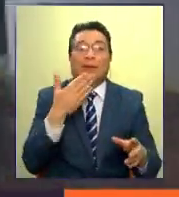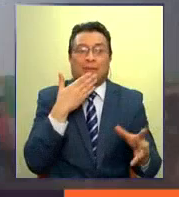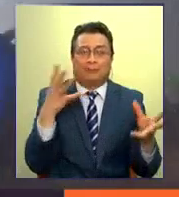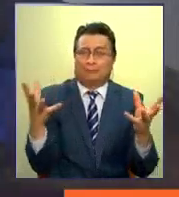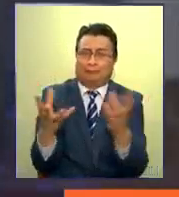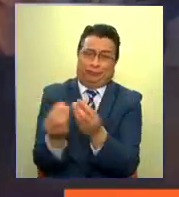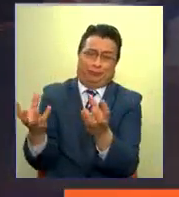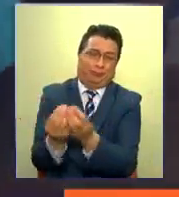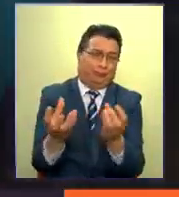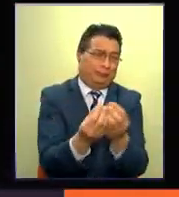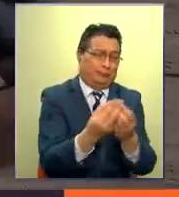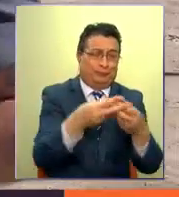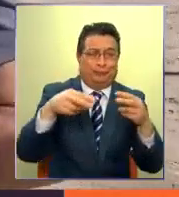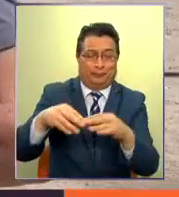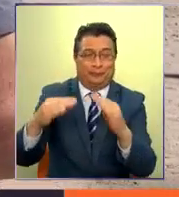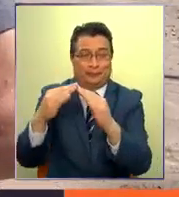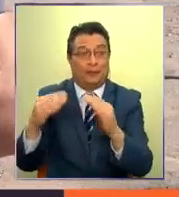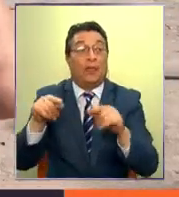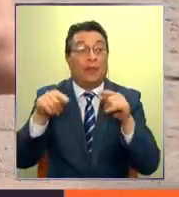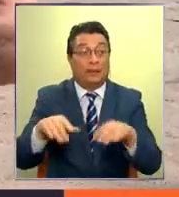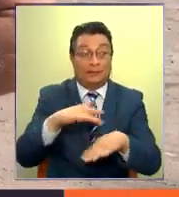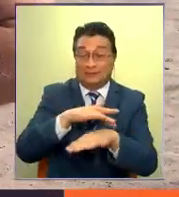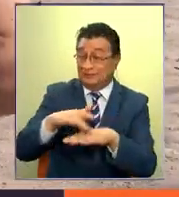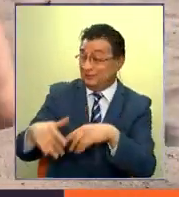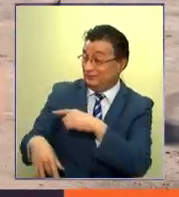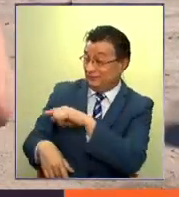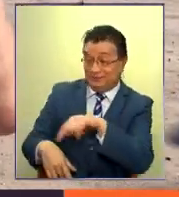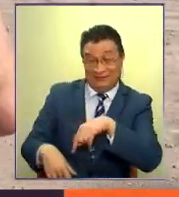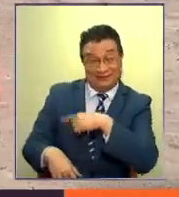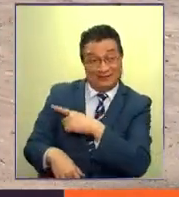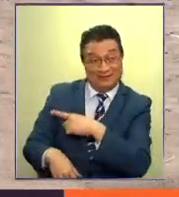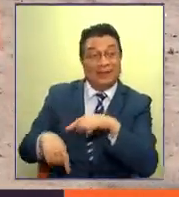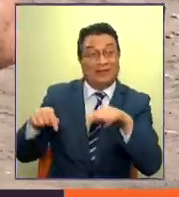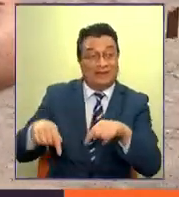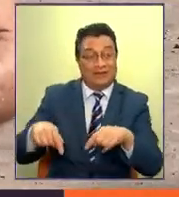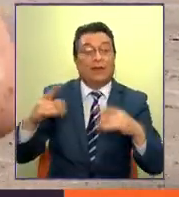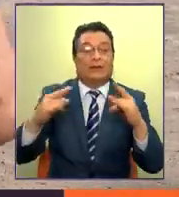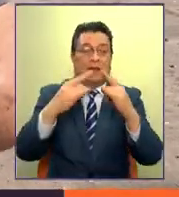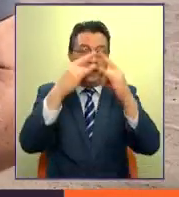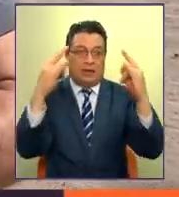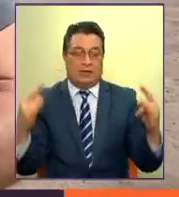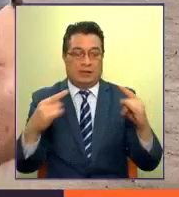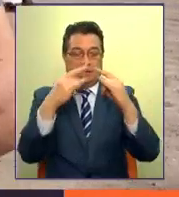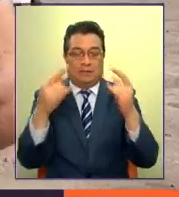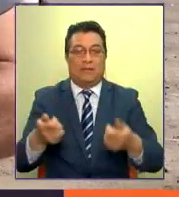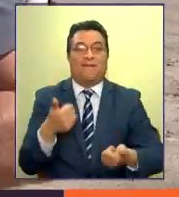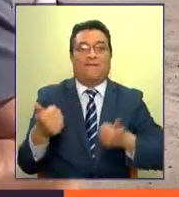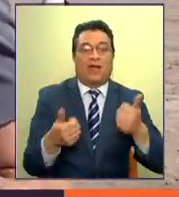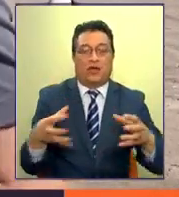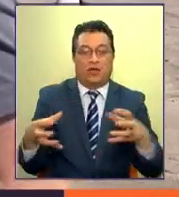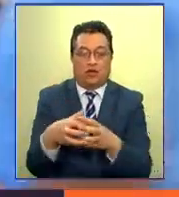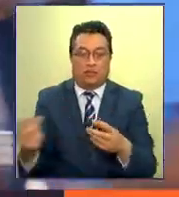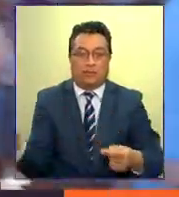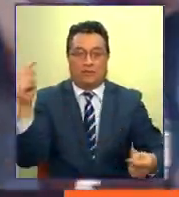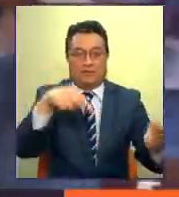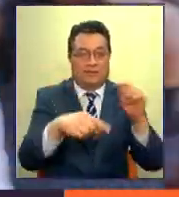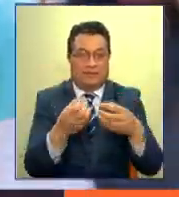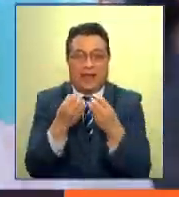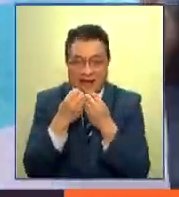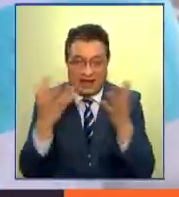repleto. Este sitio eriazo que vemos acá es normalmente el sitio que ocupan las distintas agrupaciones de baile para acampar.